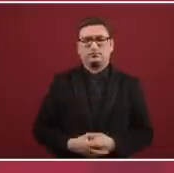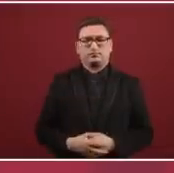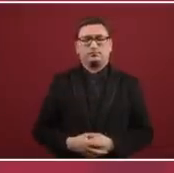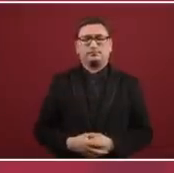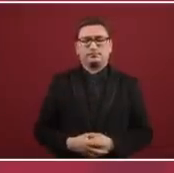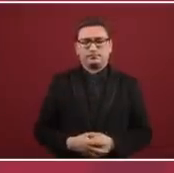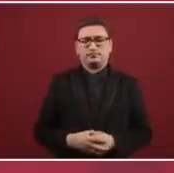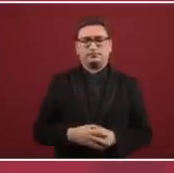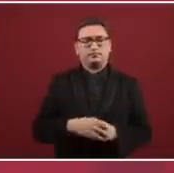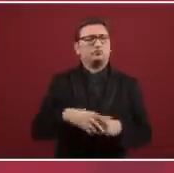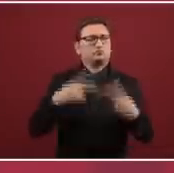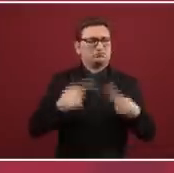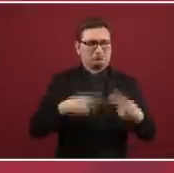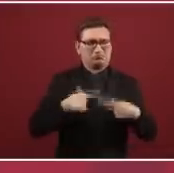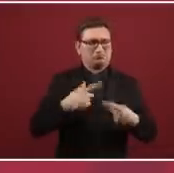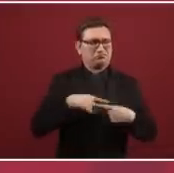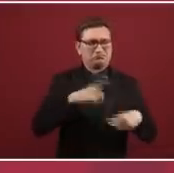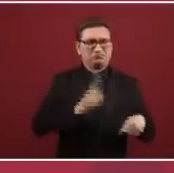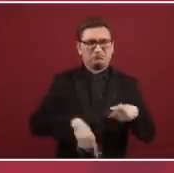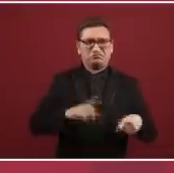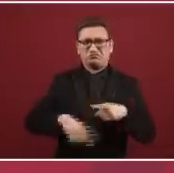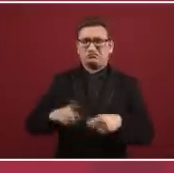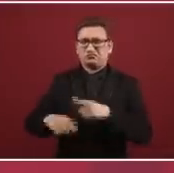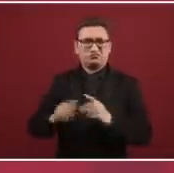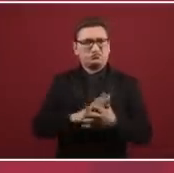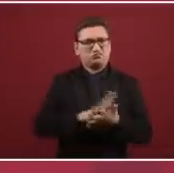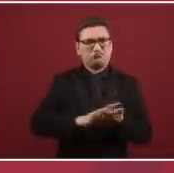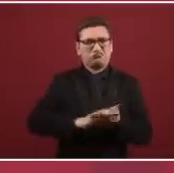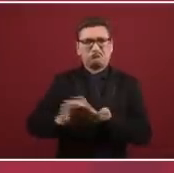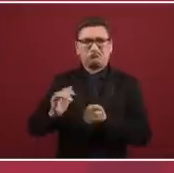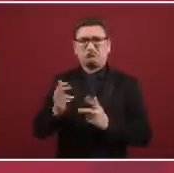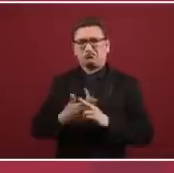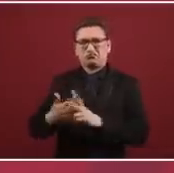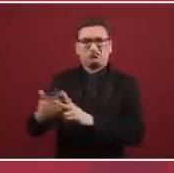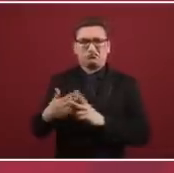los exterminios, las razias,